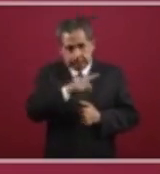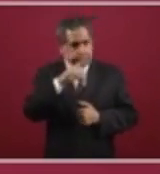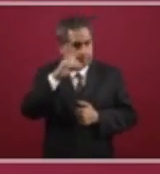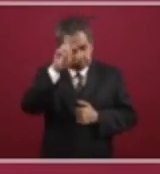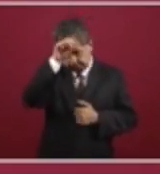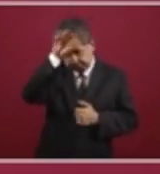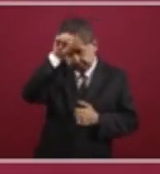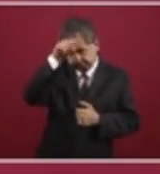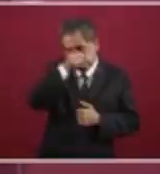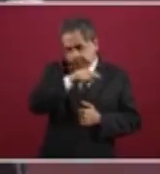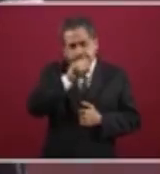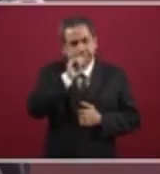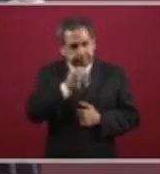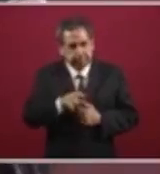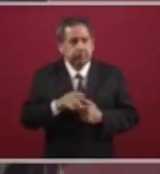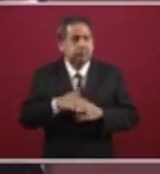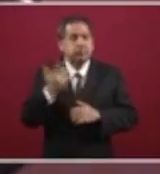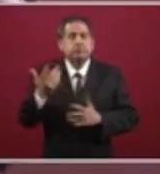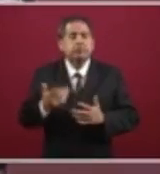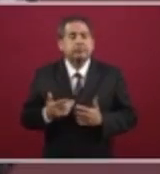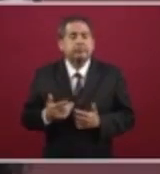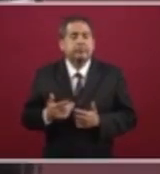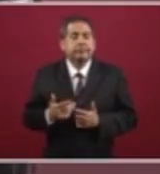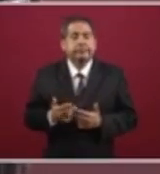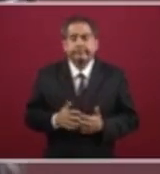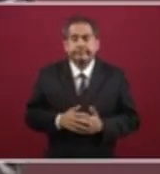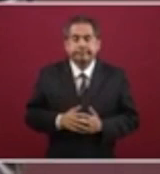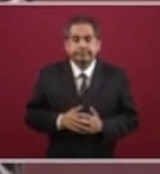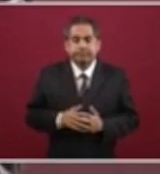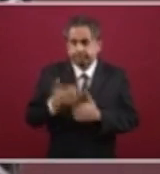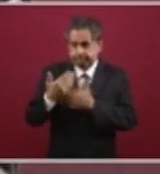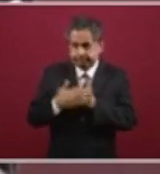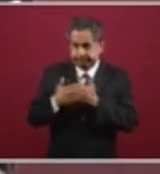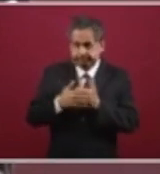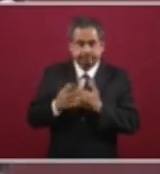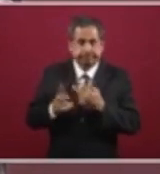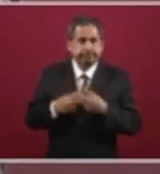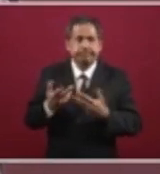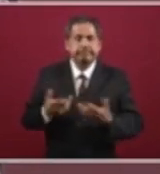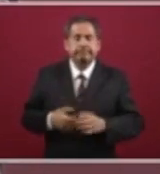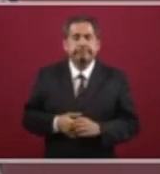mineros, porque se va a